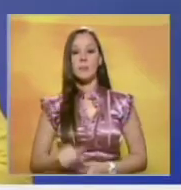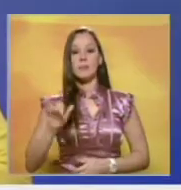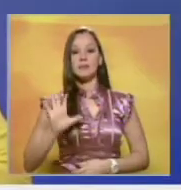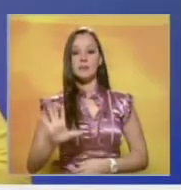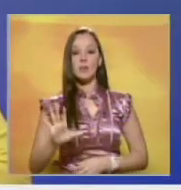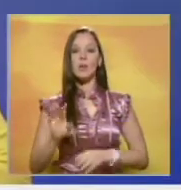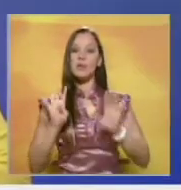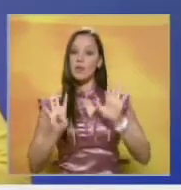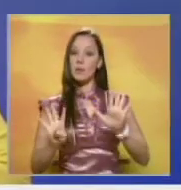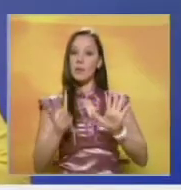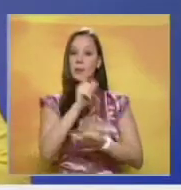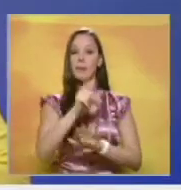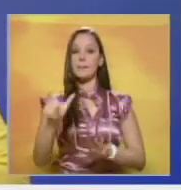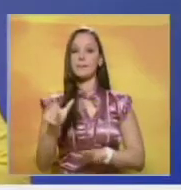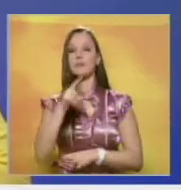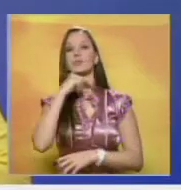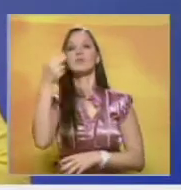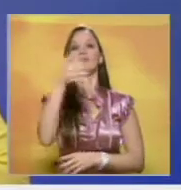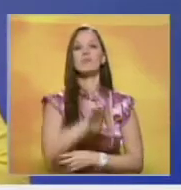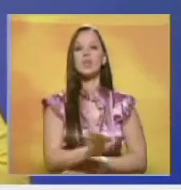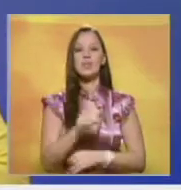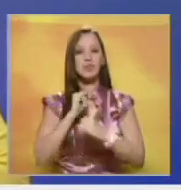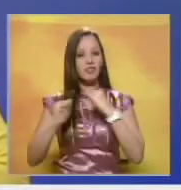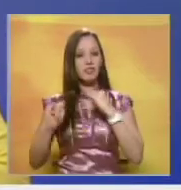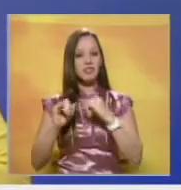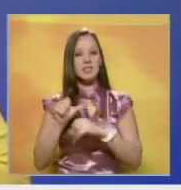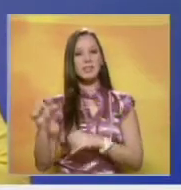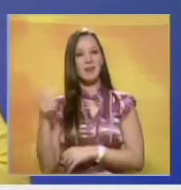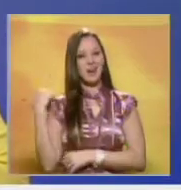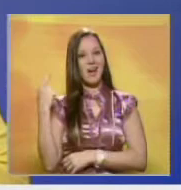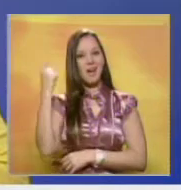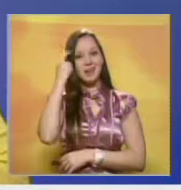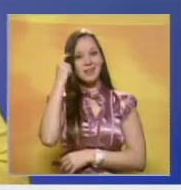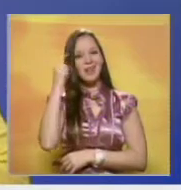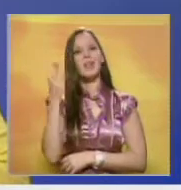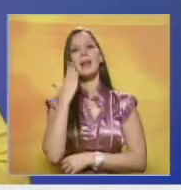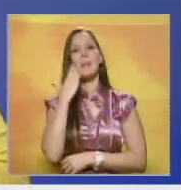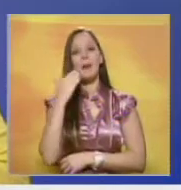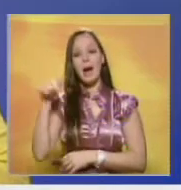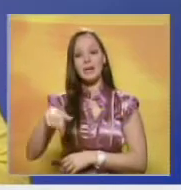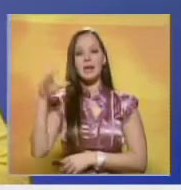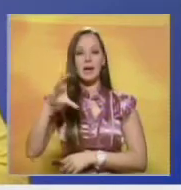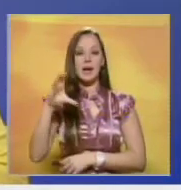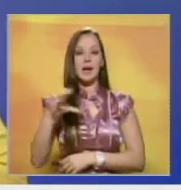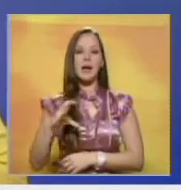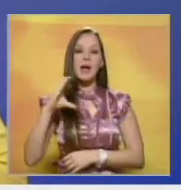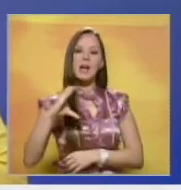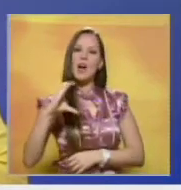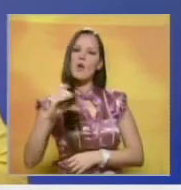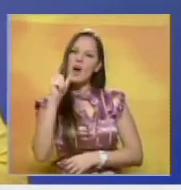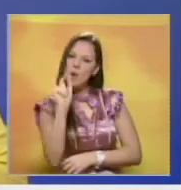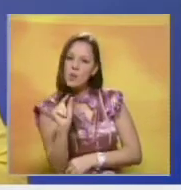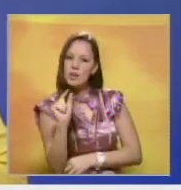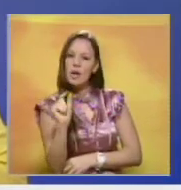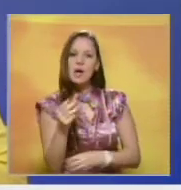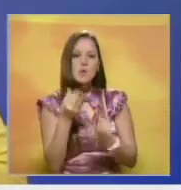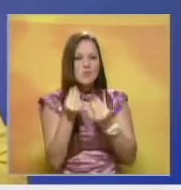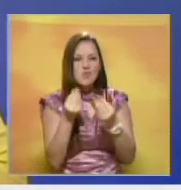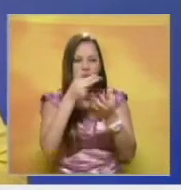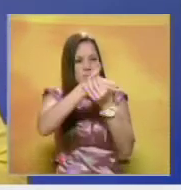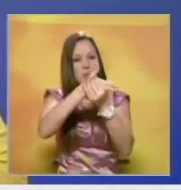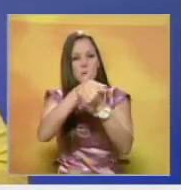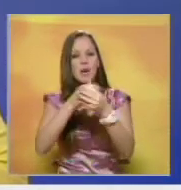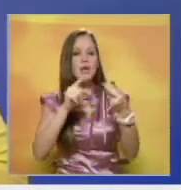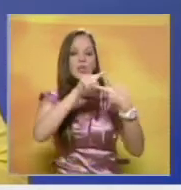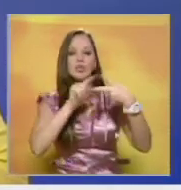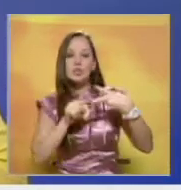59 muertes violentas ocurrieron durante el fin de semana del Día de las Madres en Caracas. En Caucahuita asesinaron de múltiples disparos a 2 hombres y una